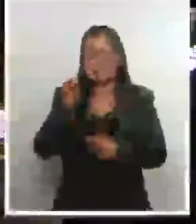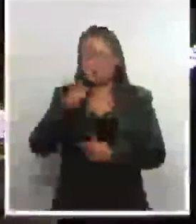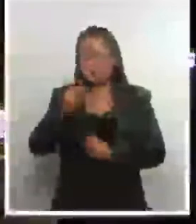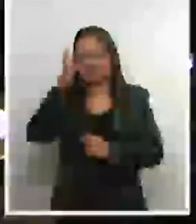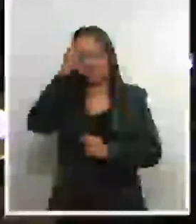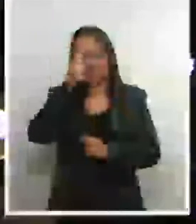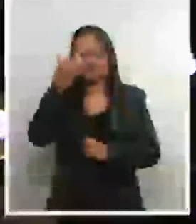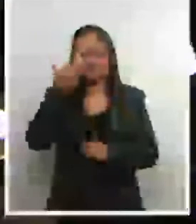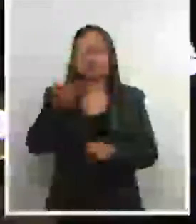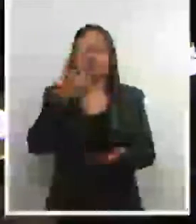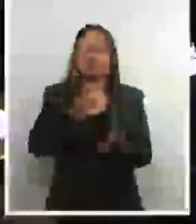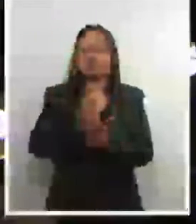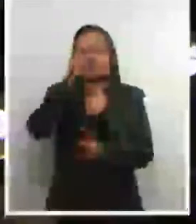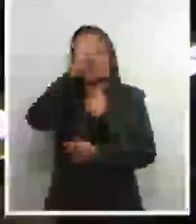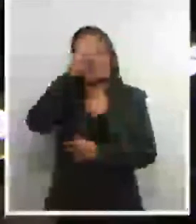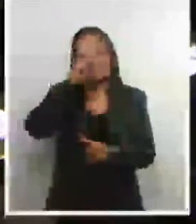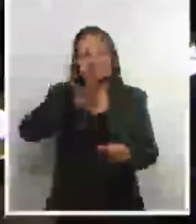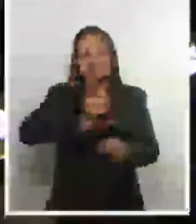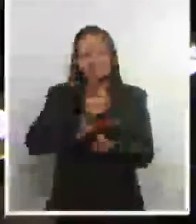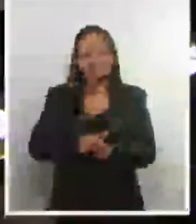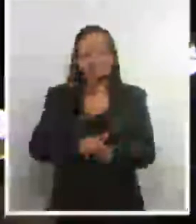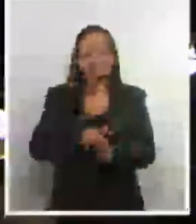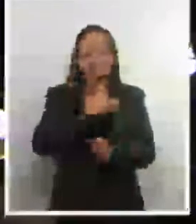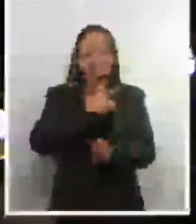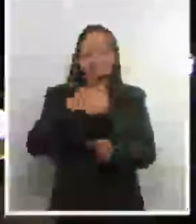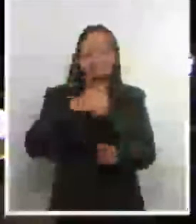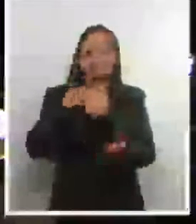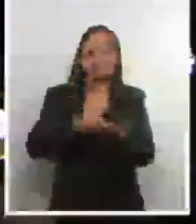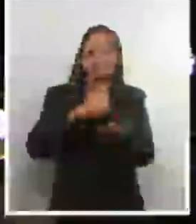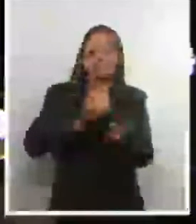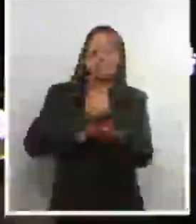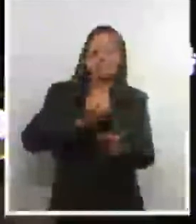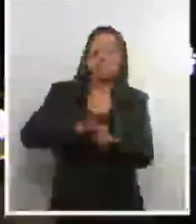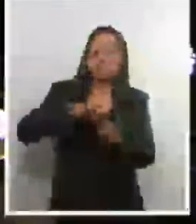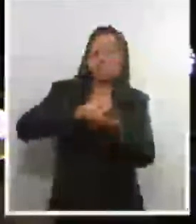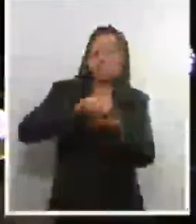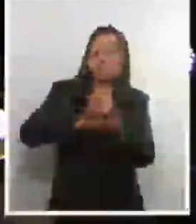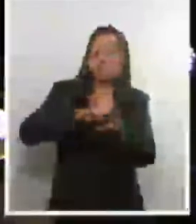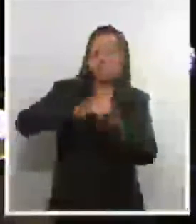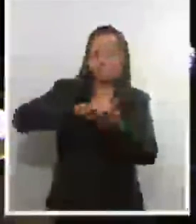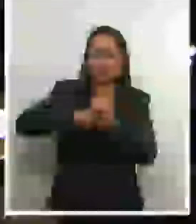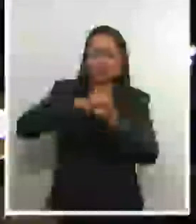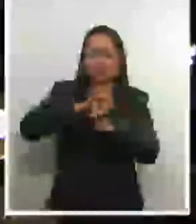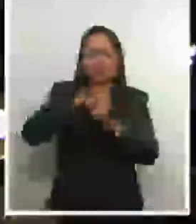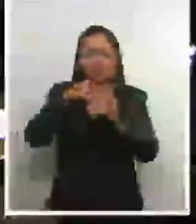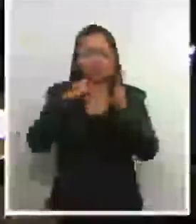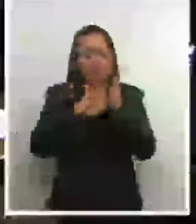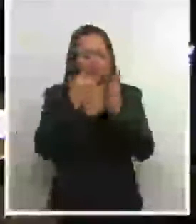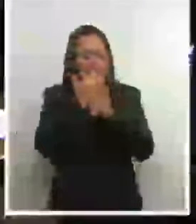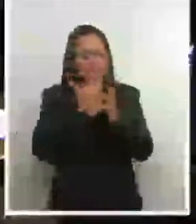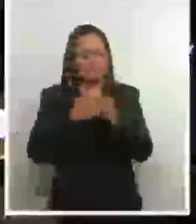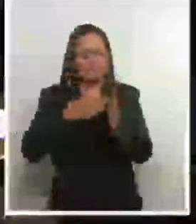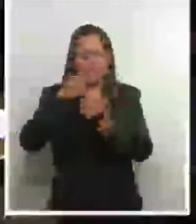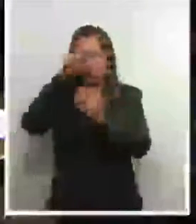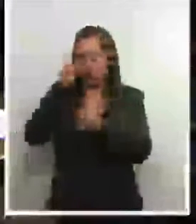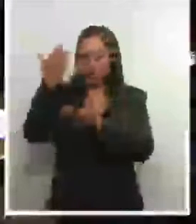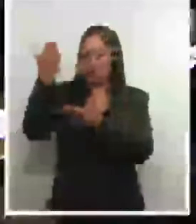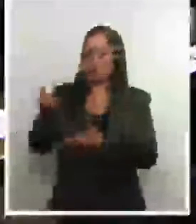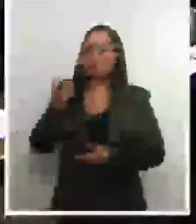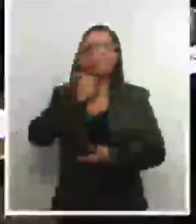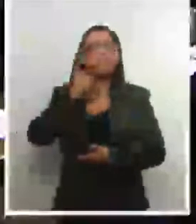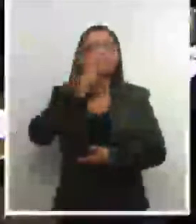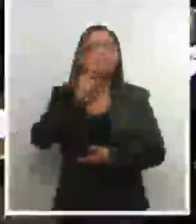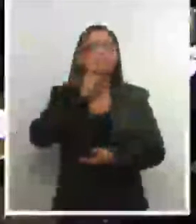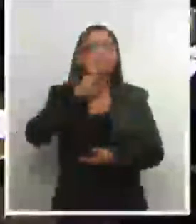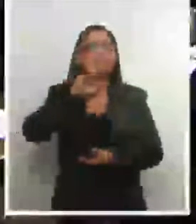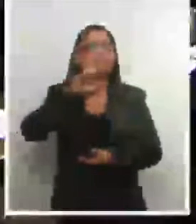pero solamente sugeriría que hiciéramos una corrección en cuanto a los requisitos, que comparto con la diputada